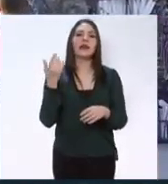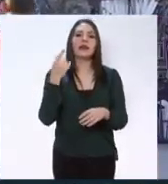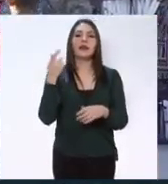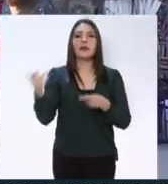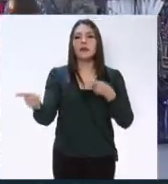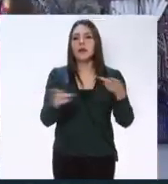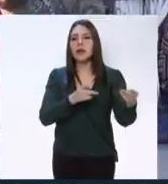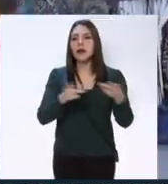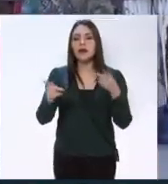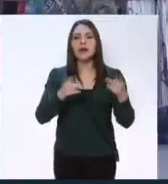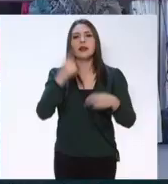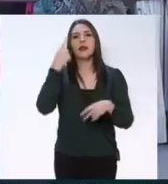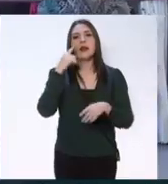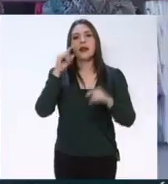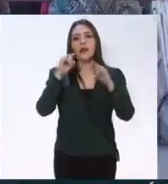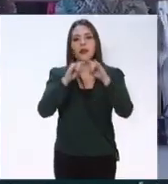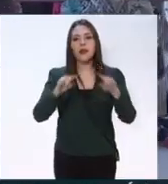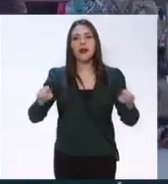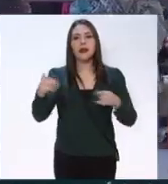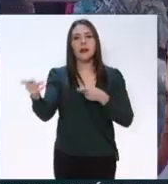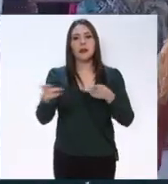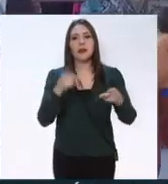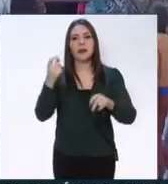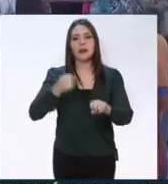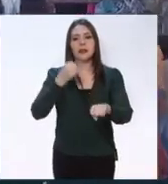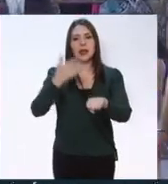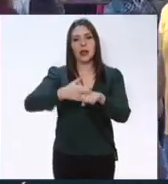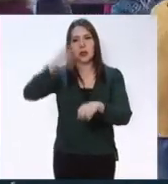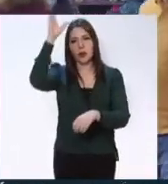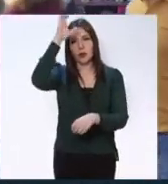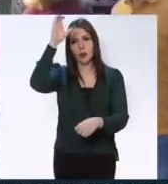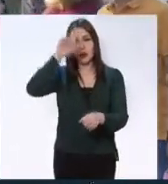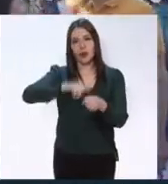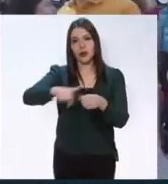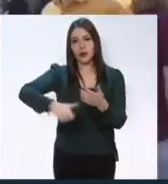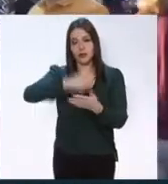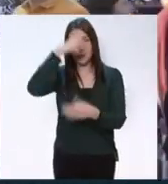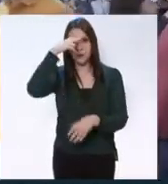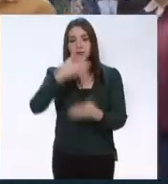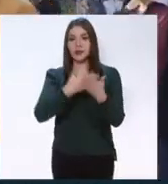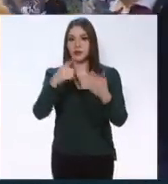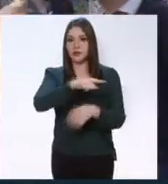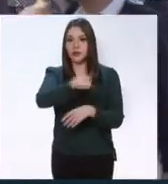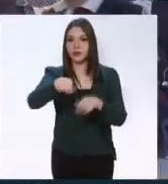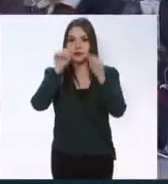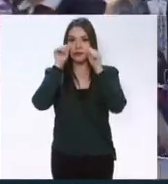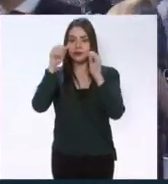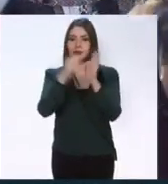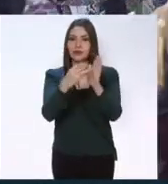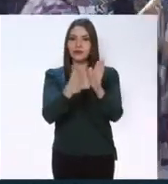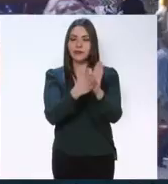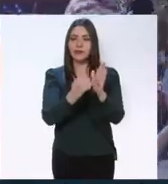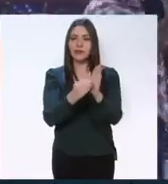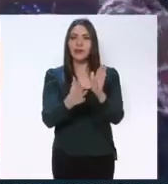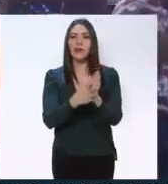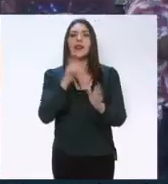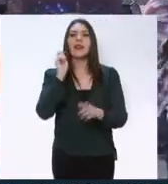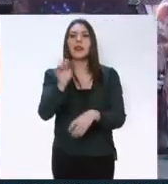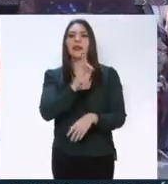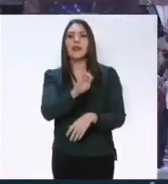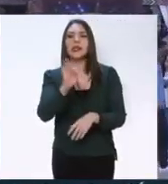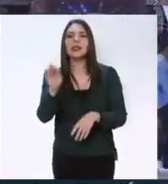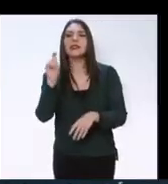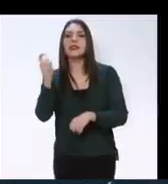planeado la Secretaría de Cultura local. Así es que ponga atención y apunte en su agenda las fechas de eventos artísticos que se